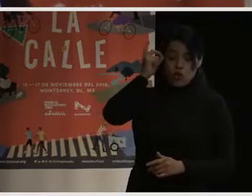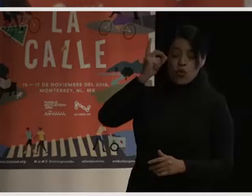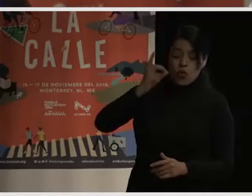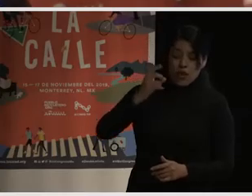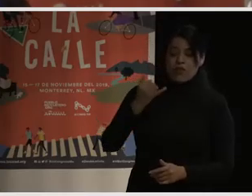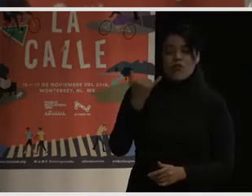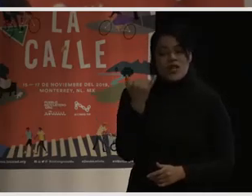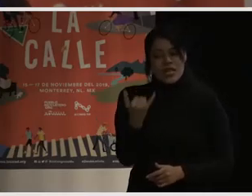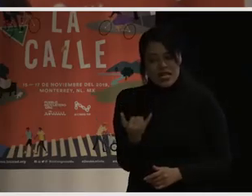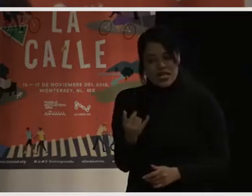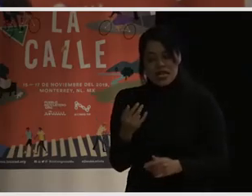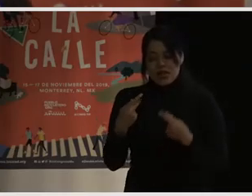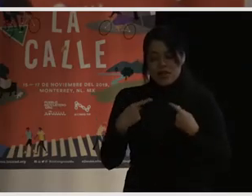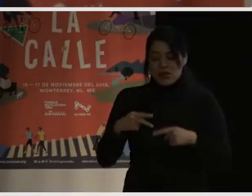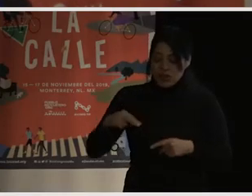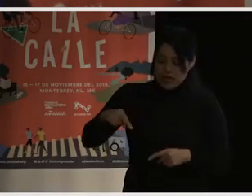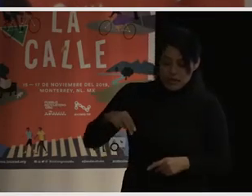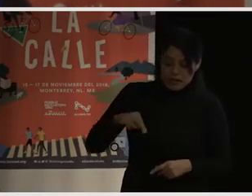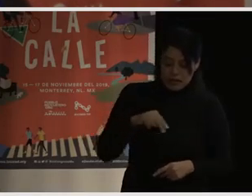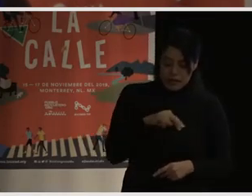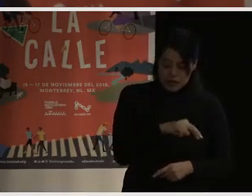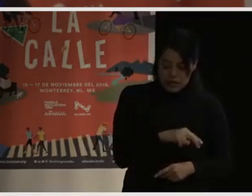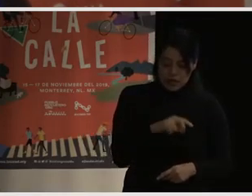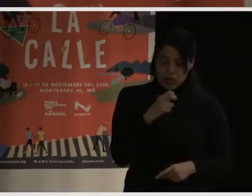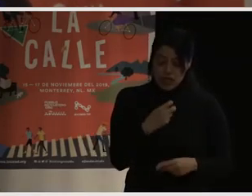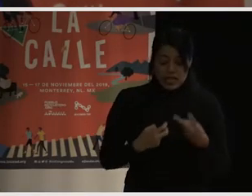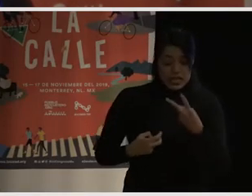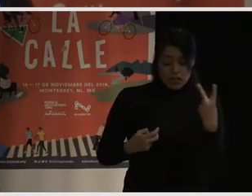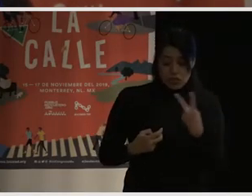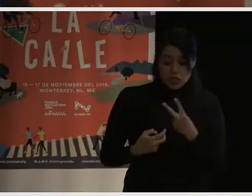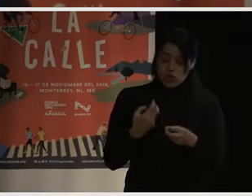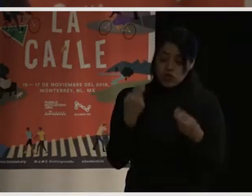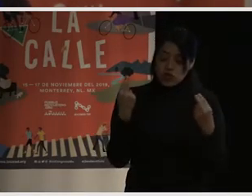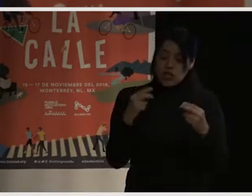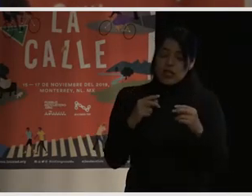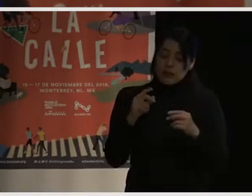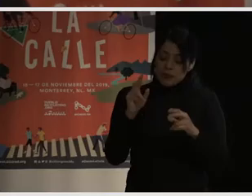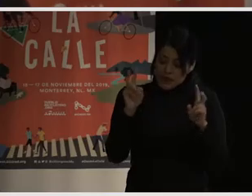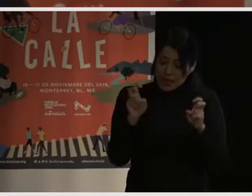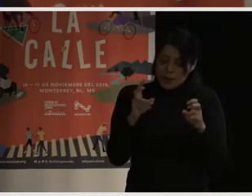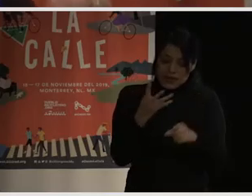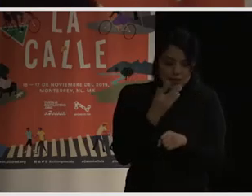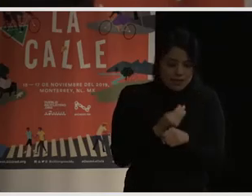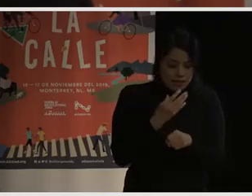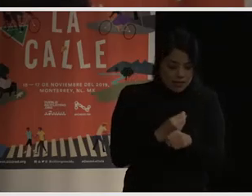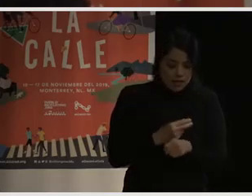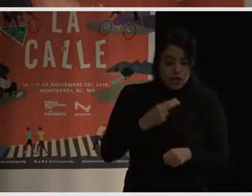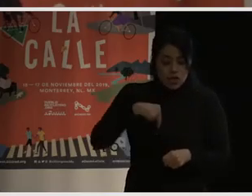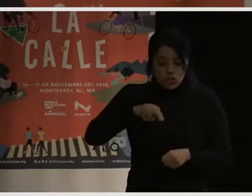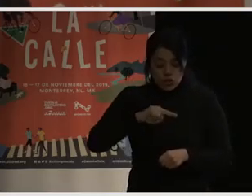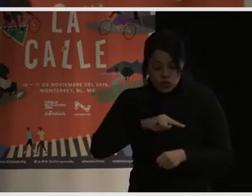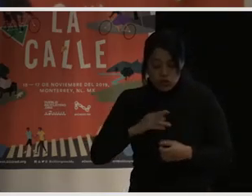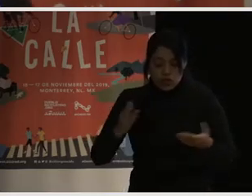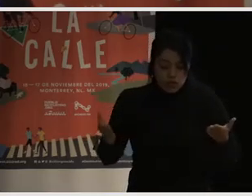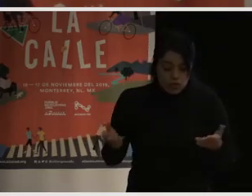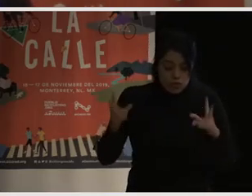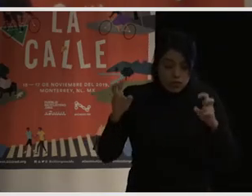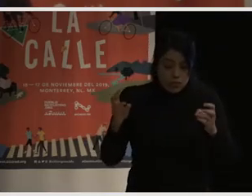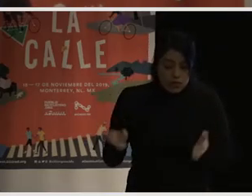la persona que transita los proyectos digamos más emblemáticos y más fuertes que estamos impulsando dentro de la ciudad